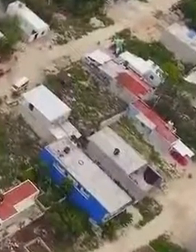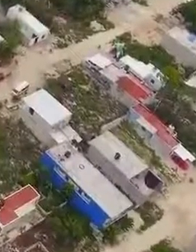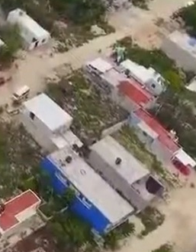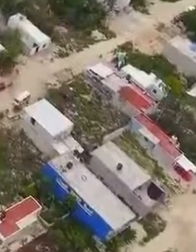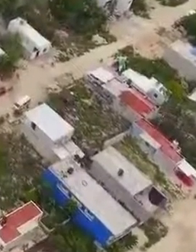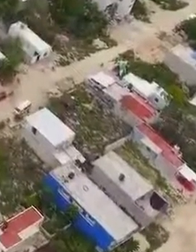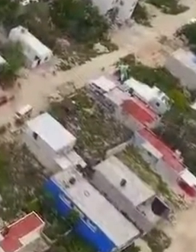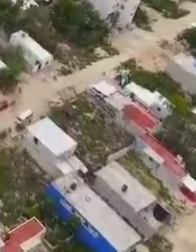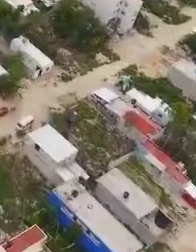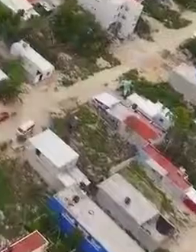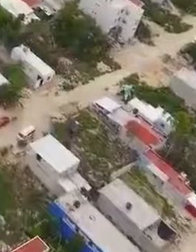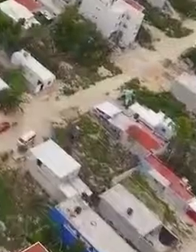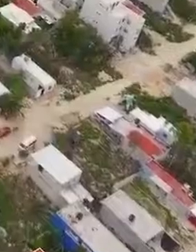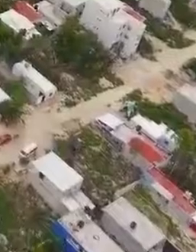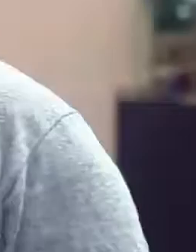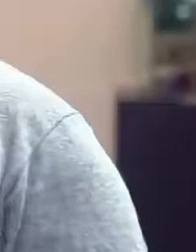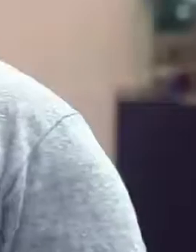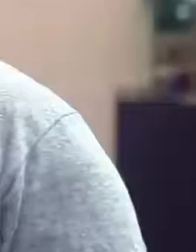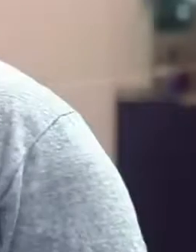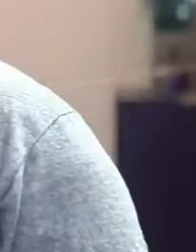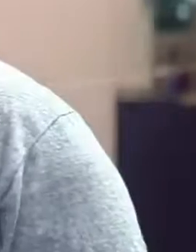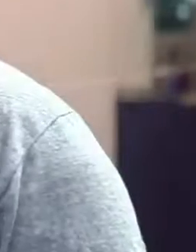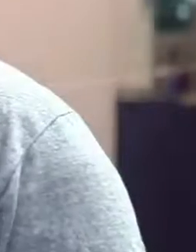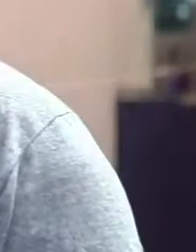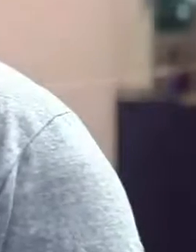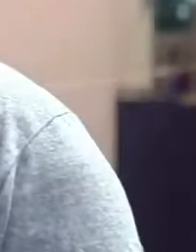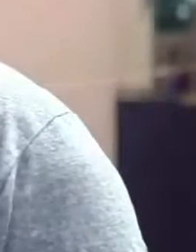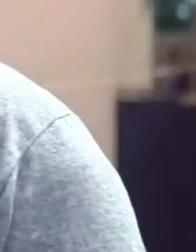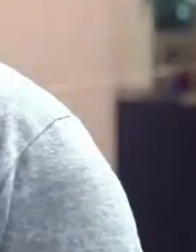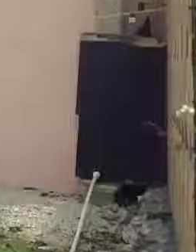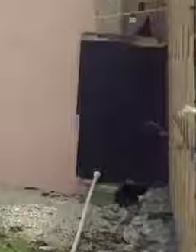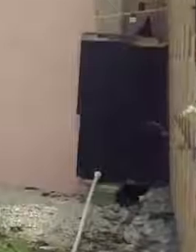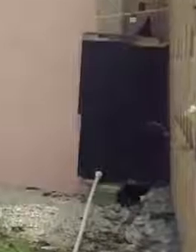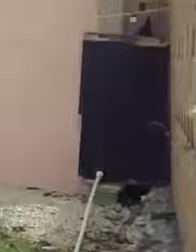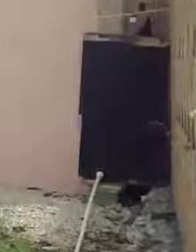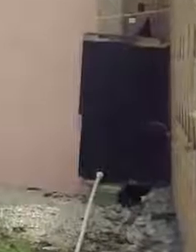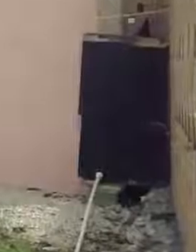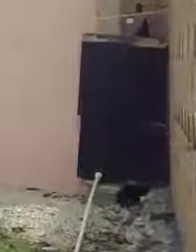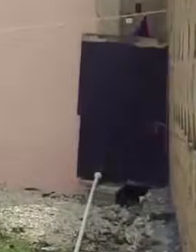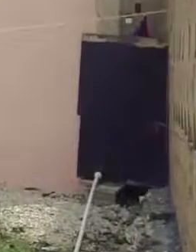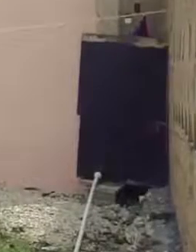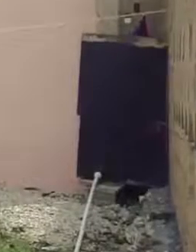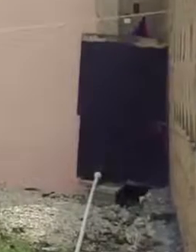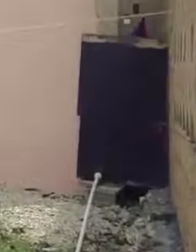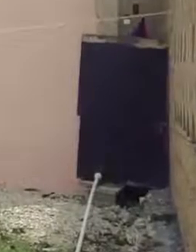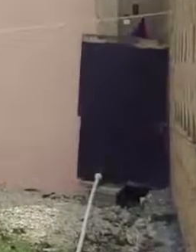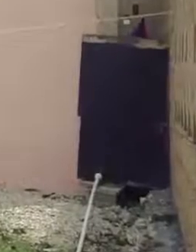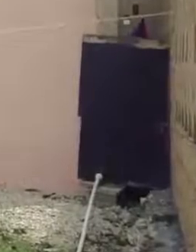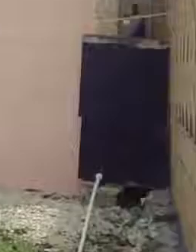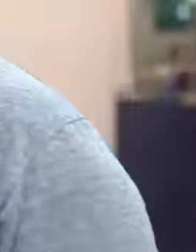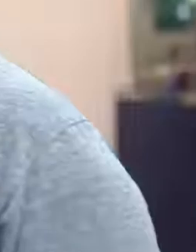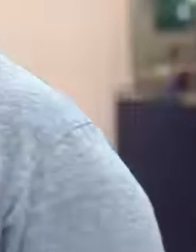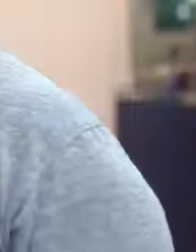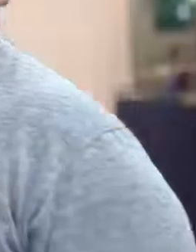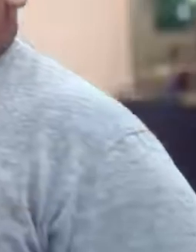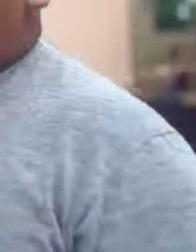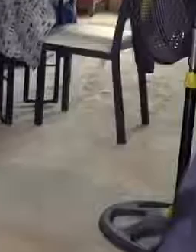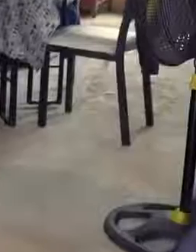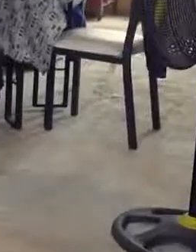4 meses. Batallé mucho regularizando mi situación. El no tener escritura me ha